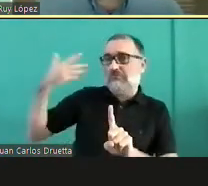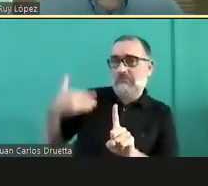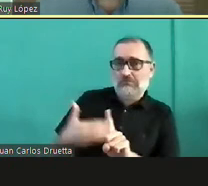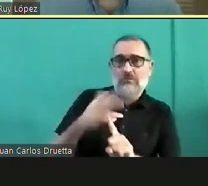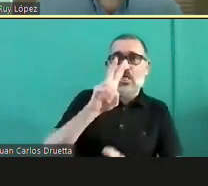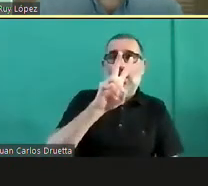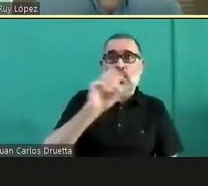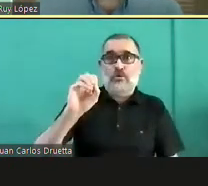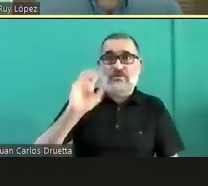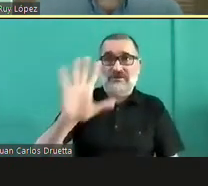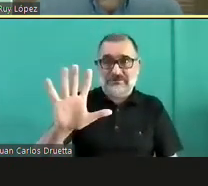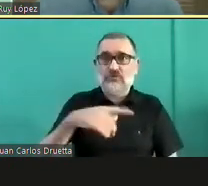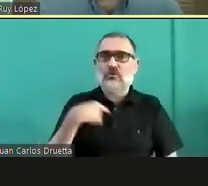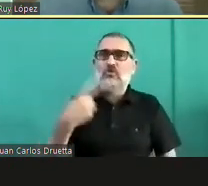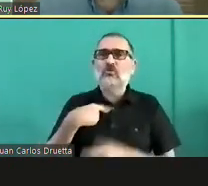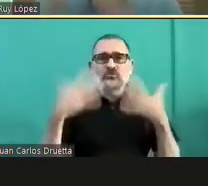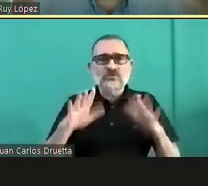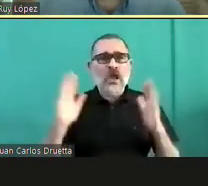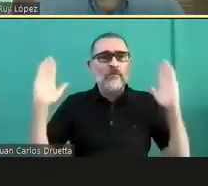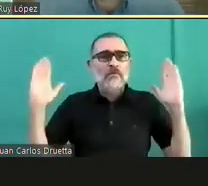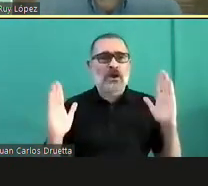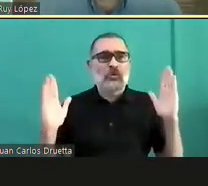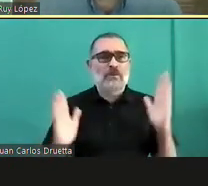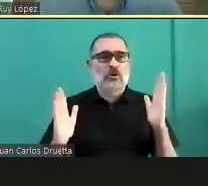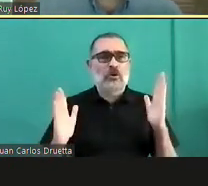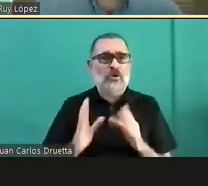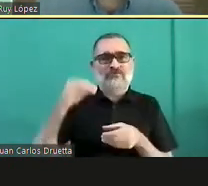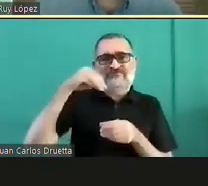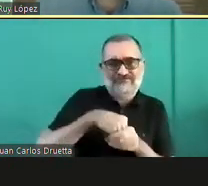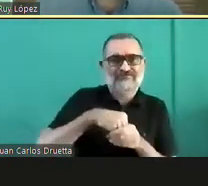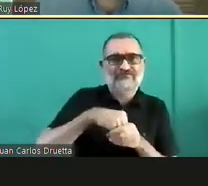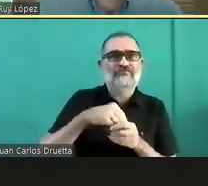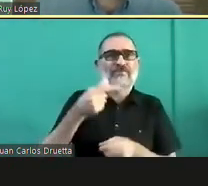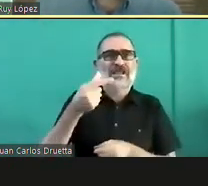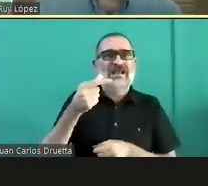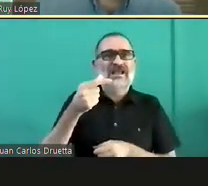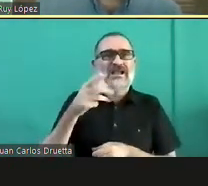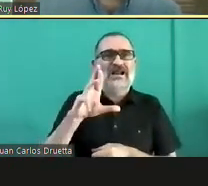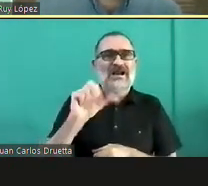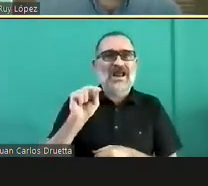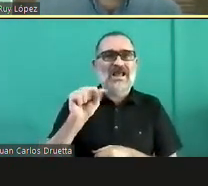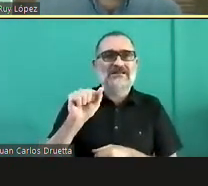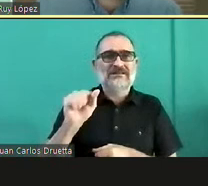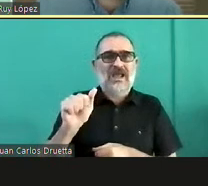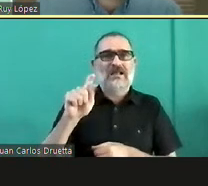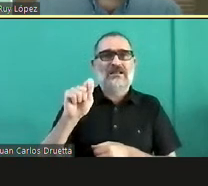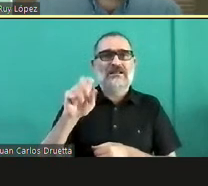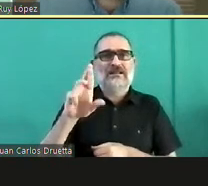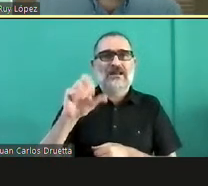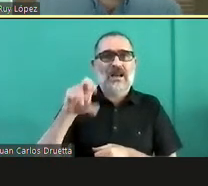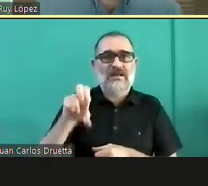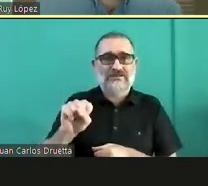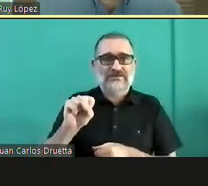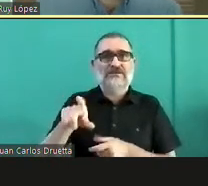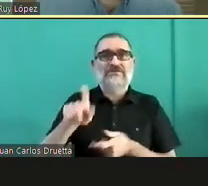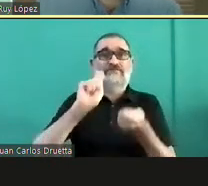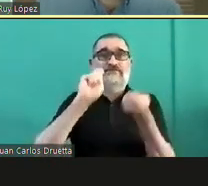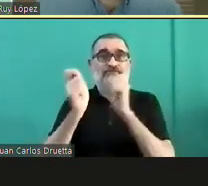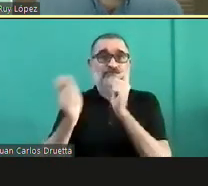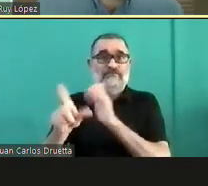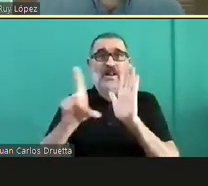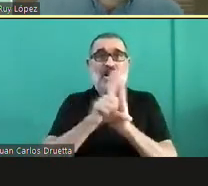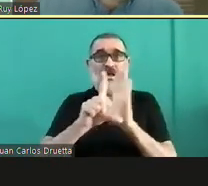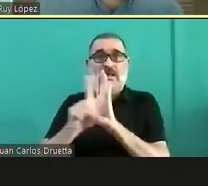a los a la opc ya la región agradecerá o psi a otros organismos internacionales como unicef fao que nos algo